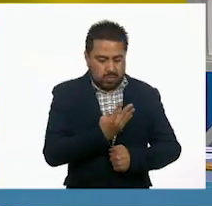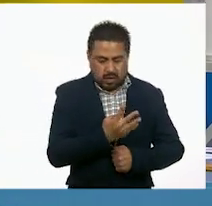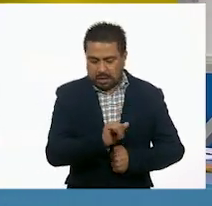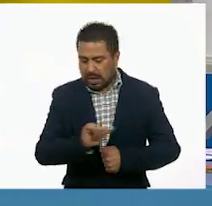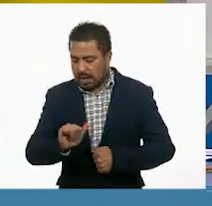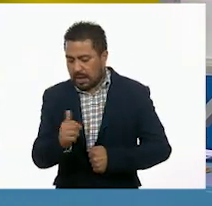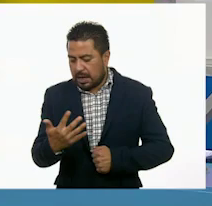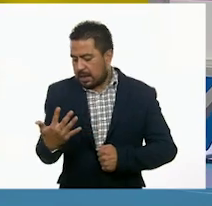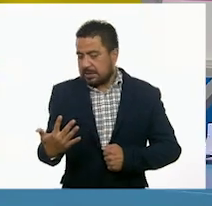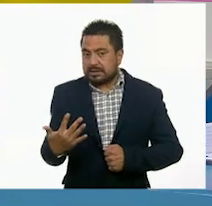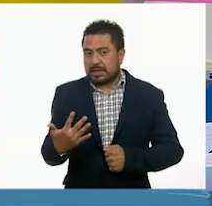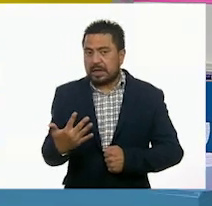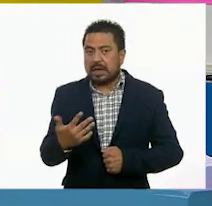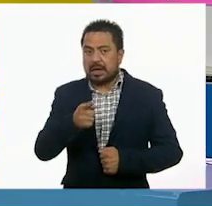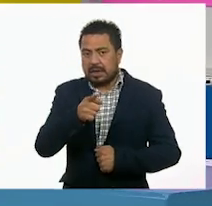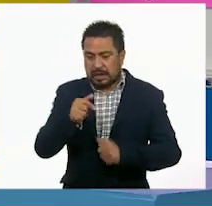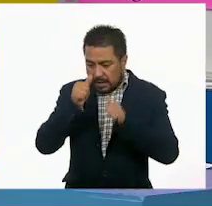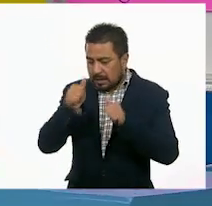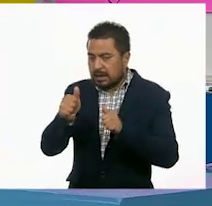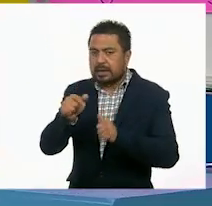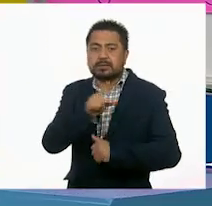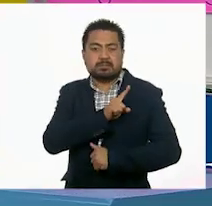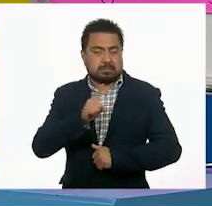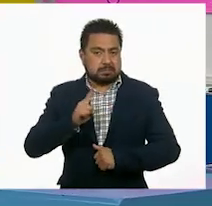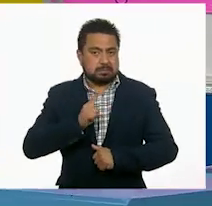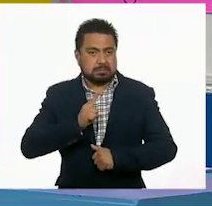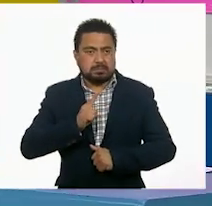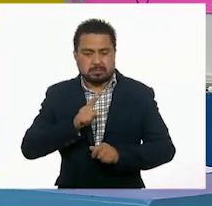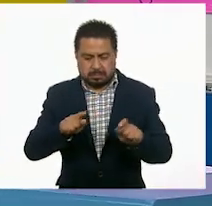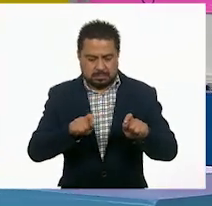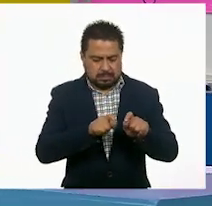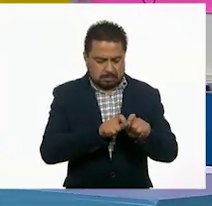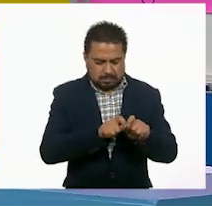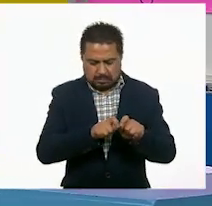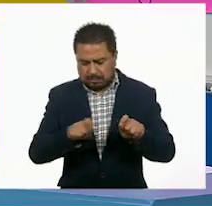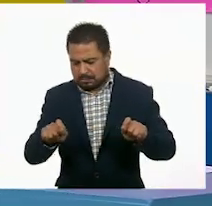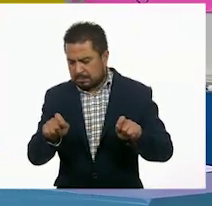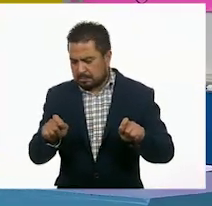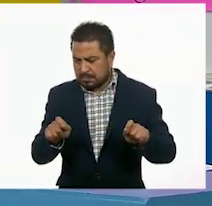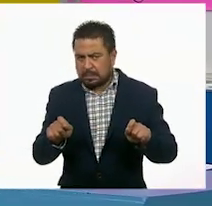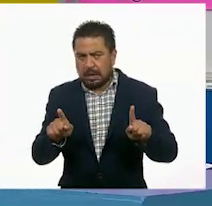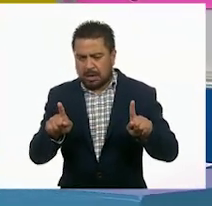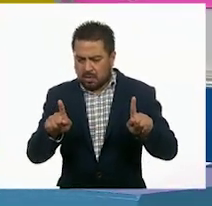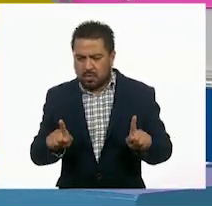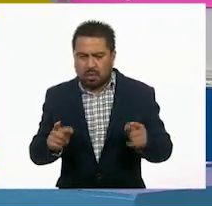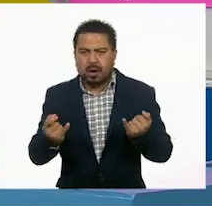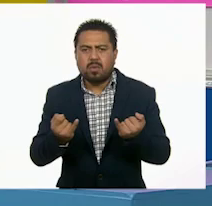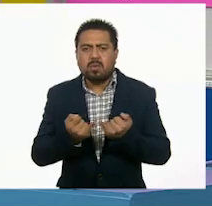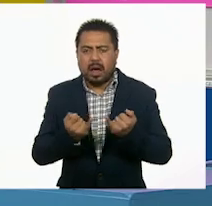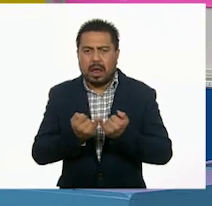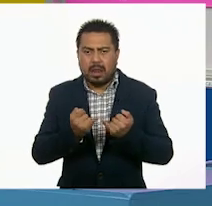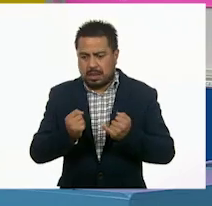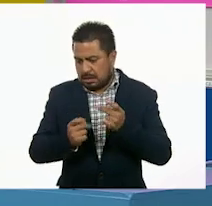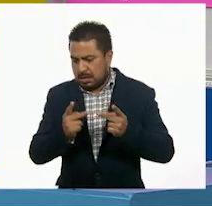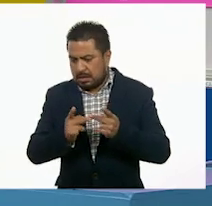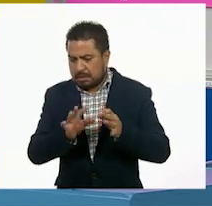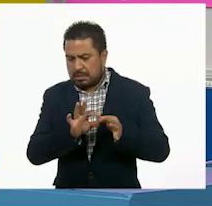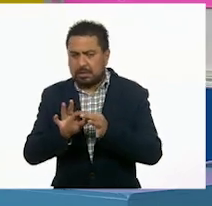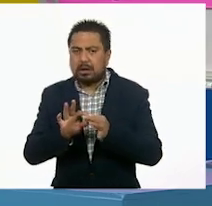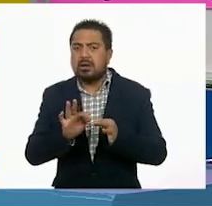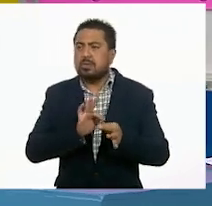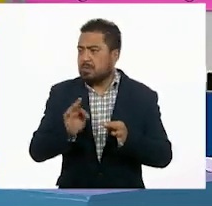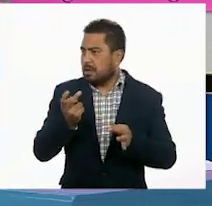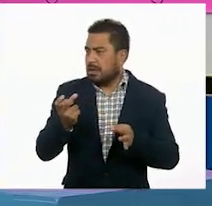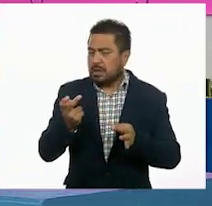5. Y si atendemos que tiene que ser medidas, llamémosle iguales o exactas, lo más precisas